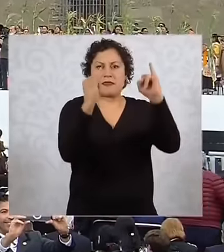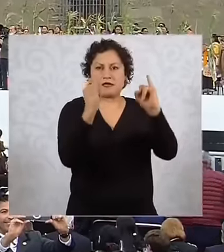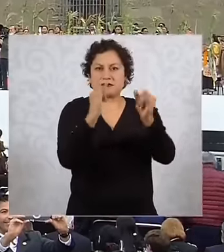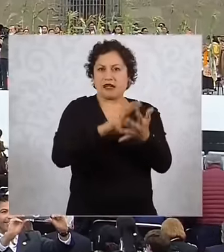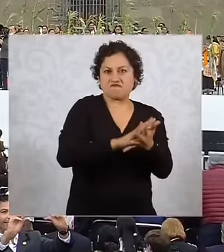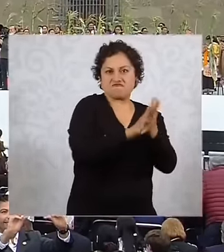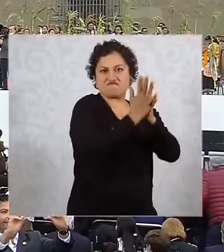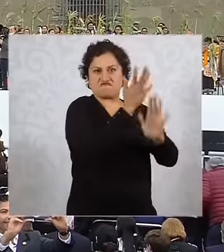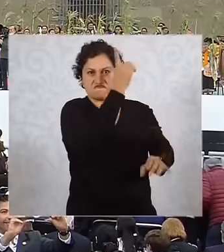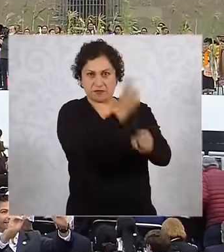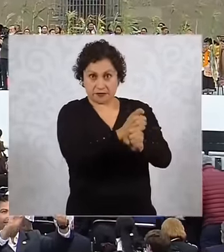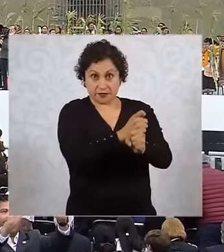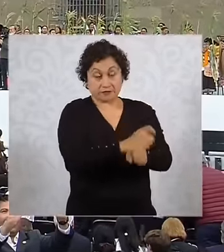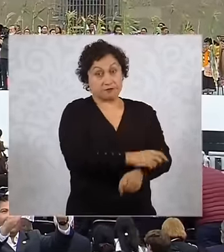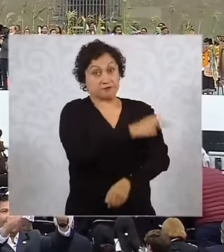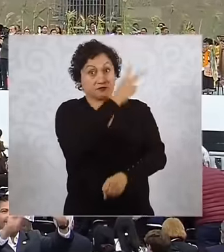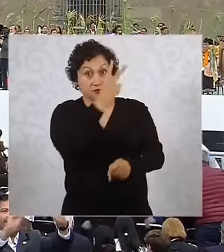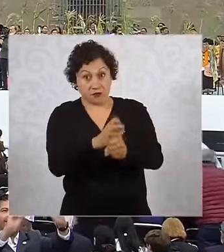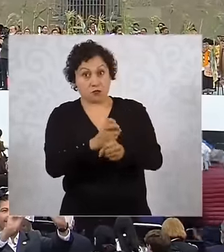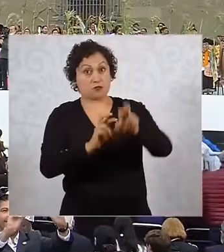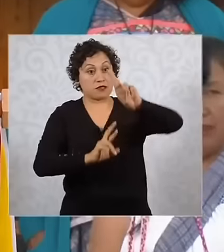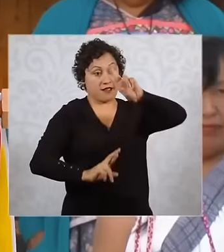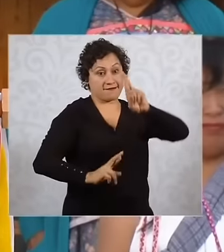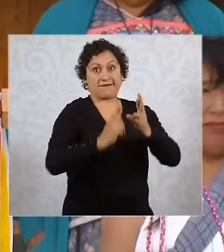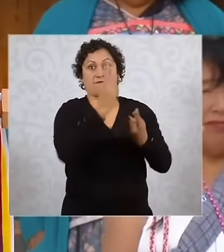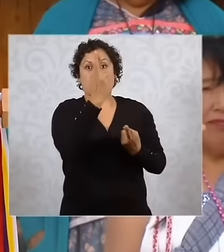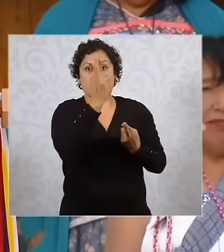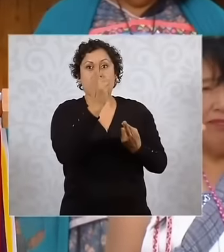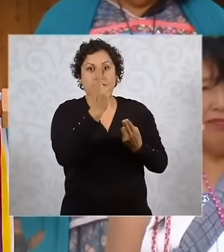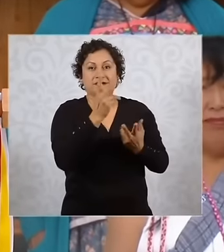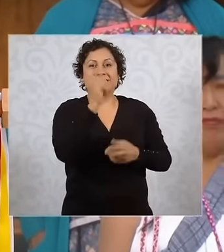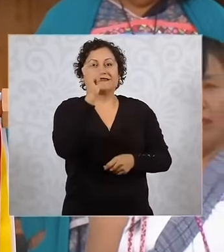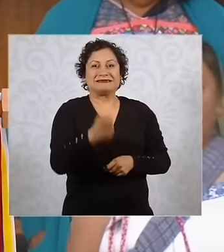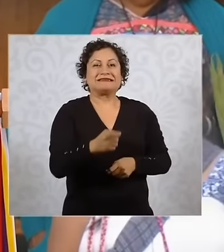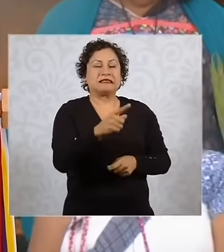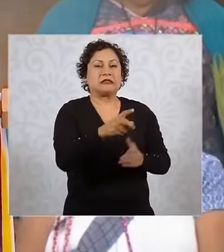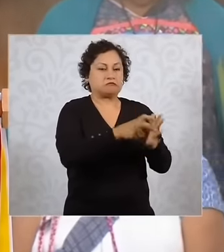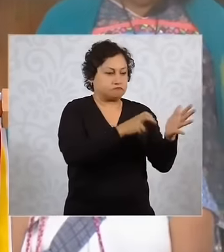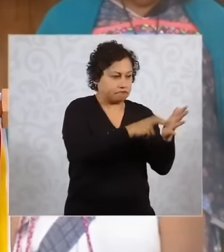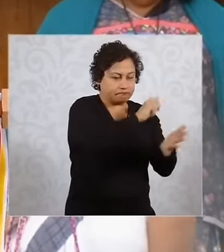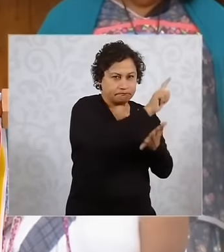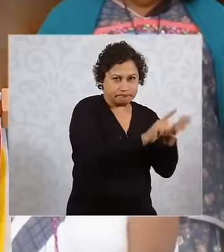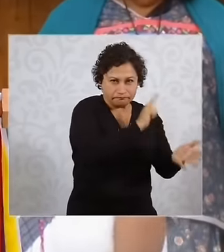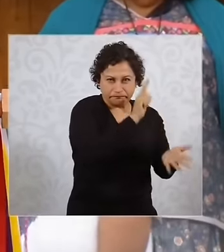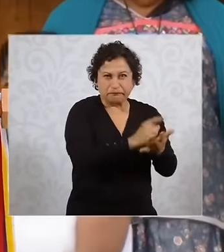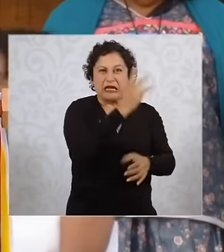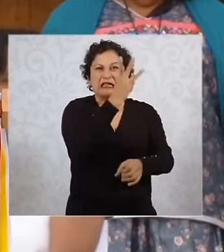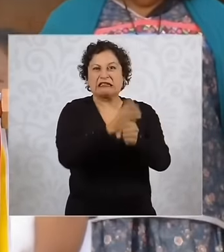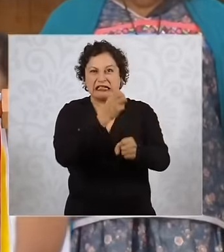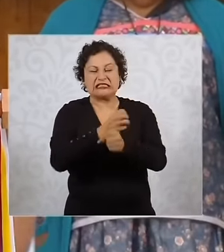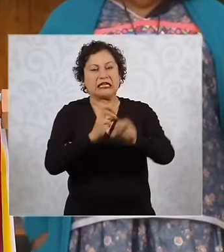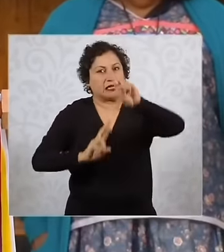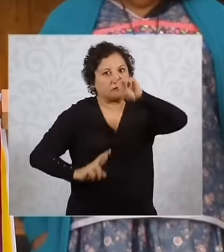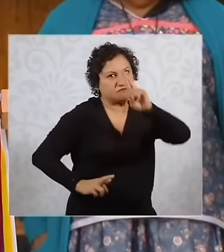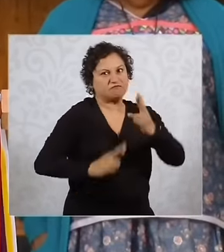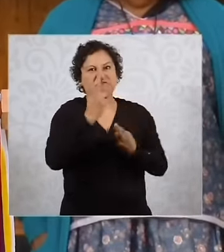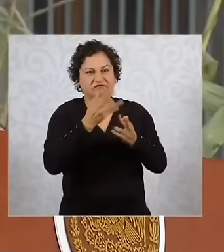reforma, la tercera, la revolución mexicana, y la cuarta,